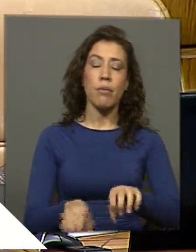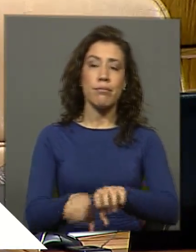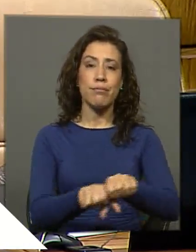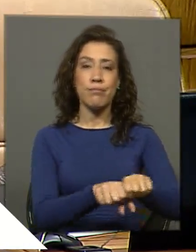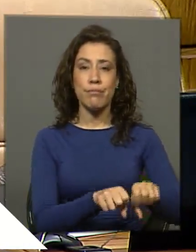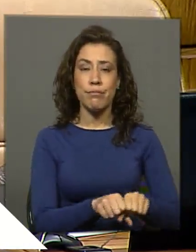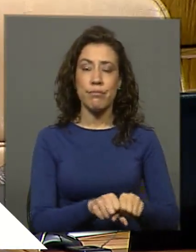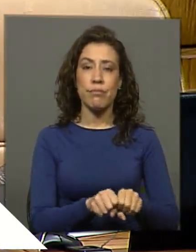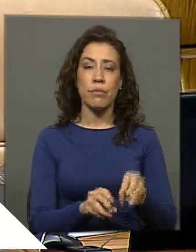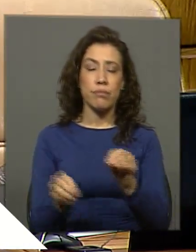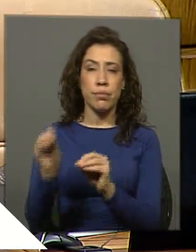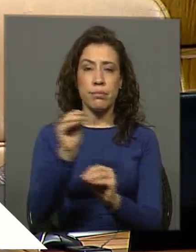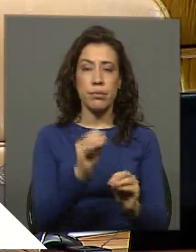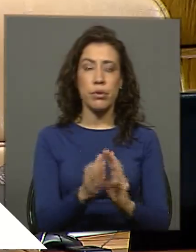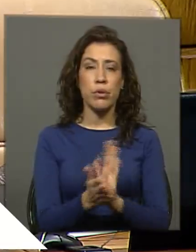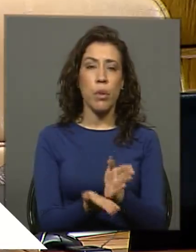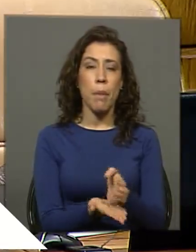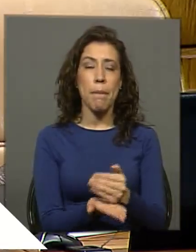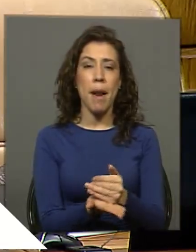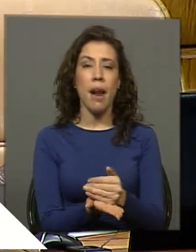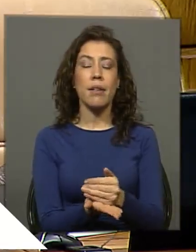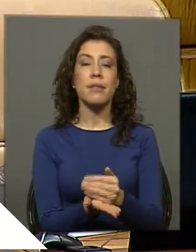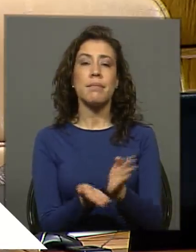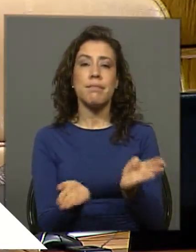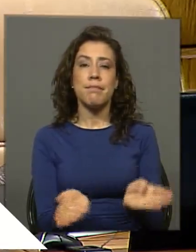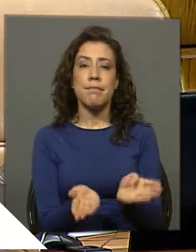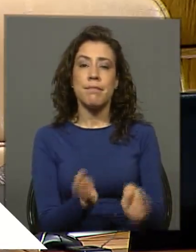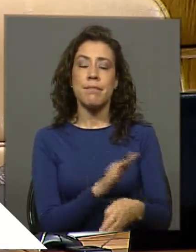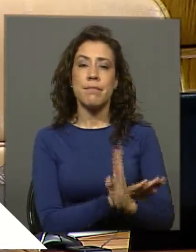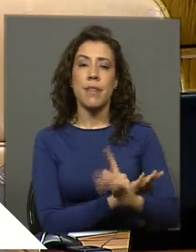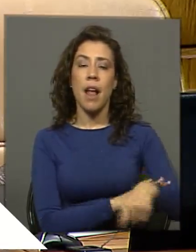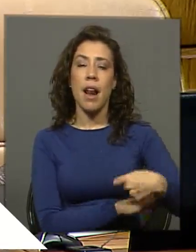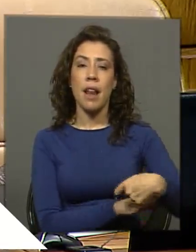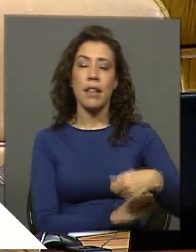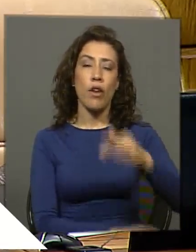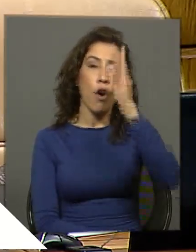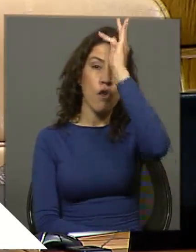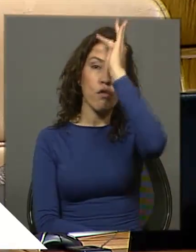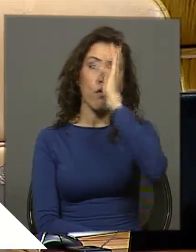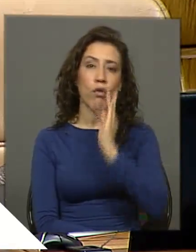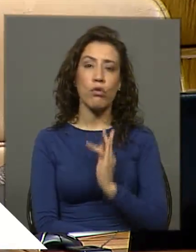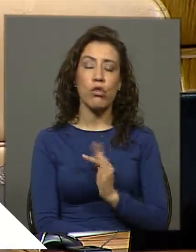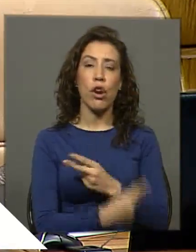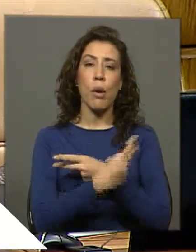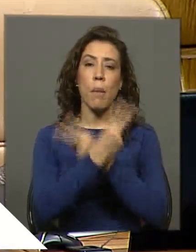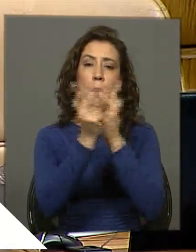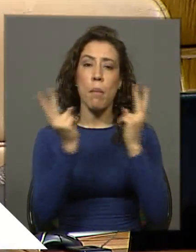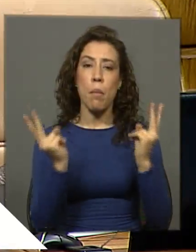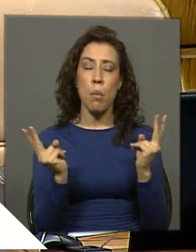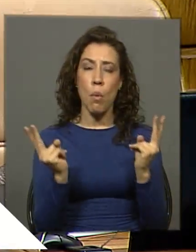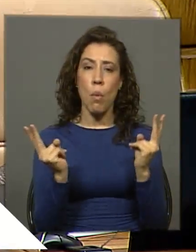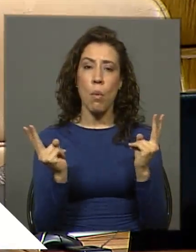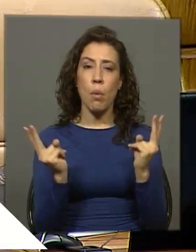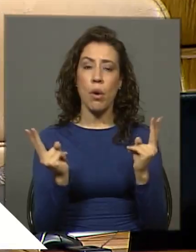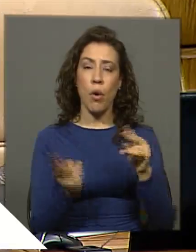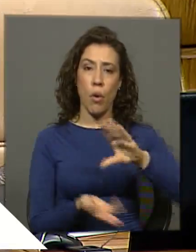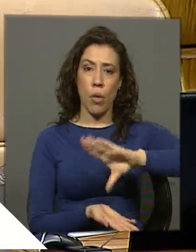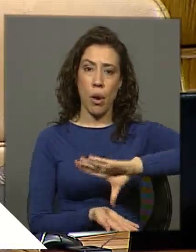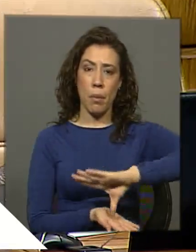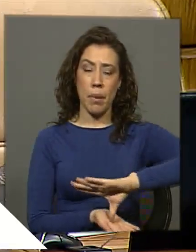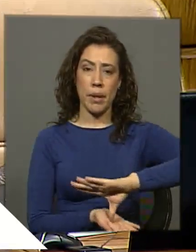los contenidos de un plan de incentivo al retiro para los funcionarios y funcionarias públicas de nuestro país